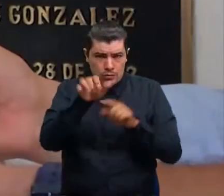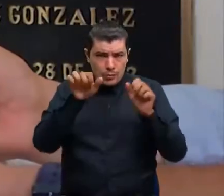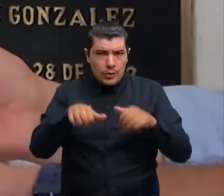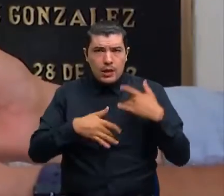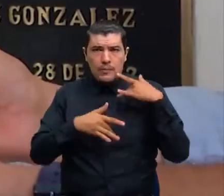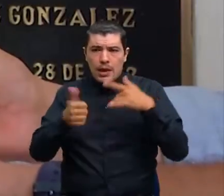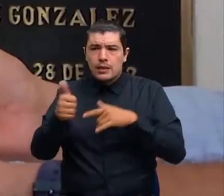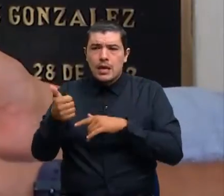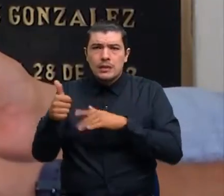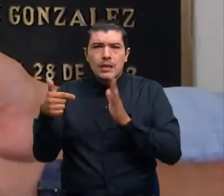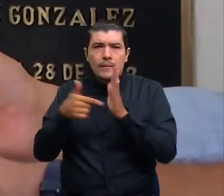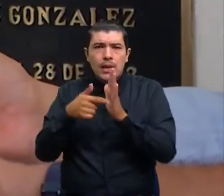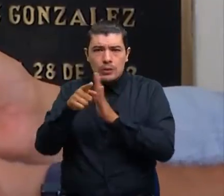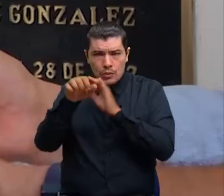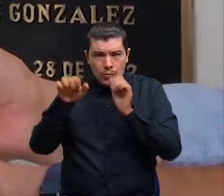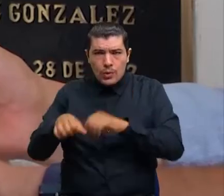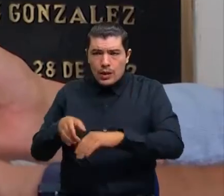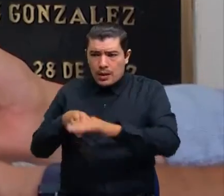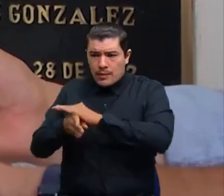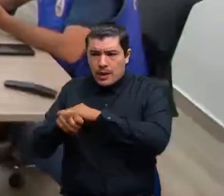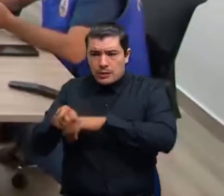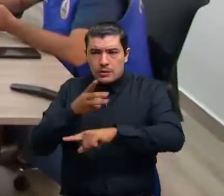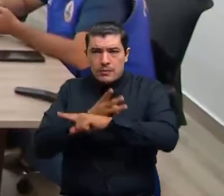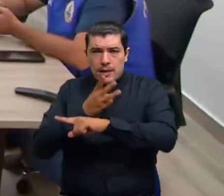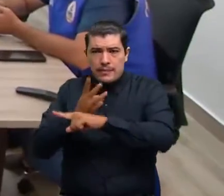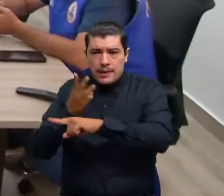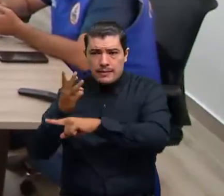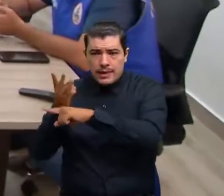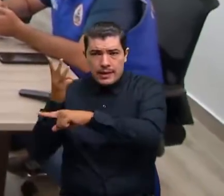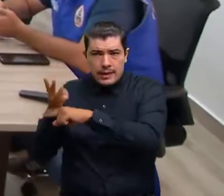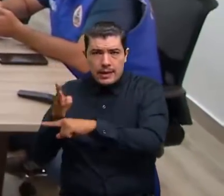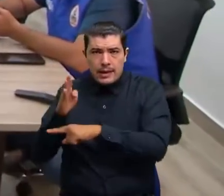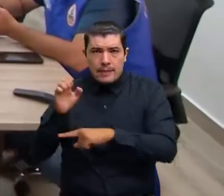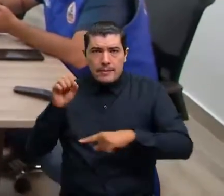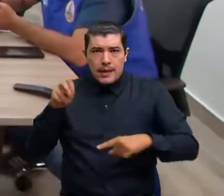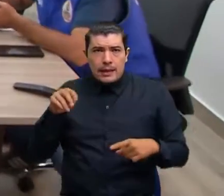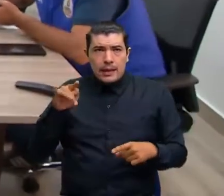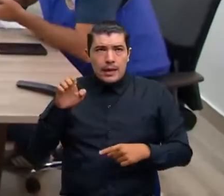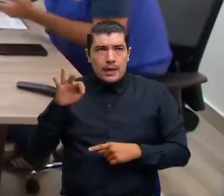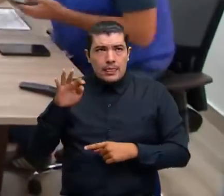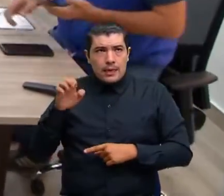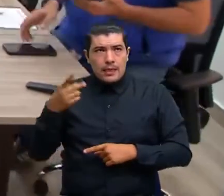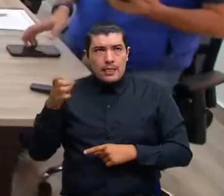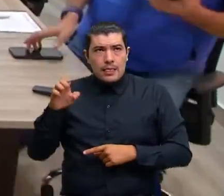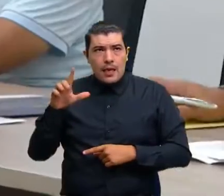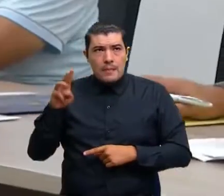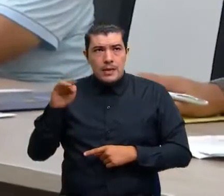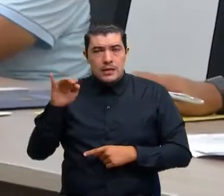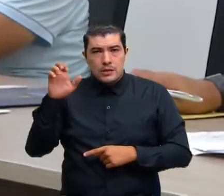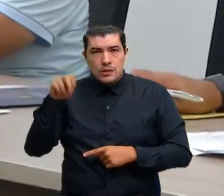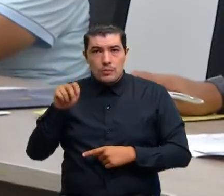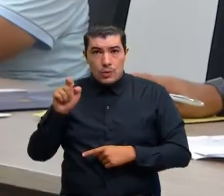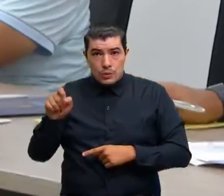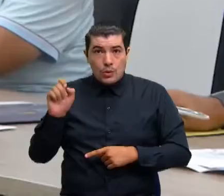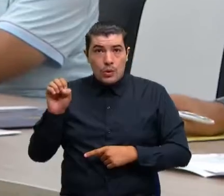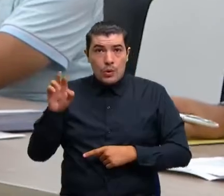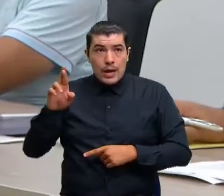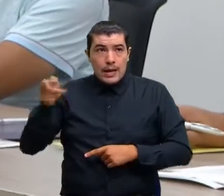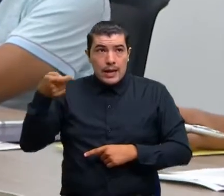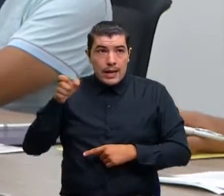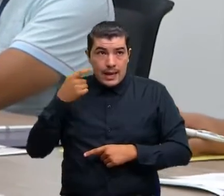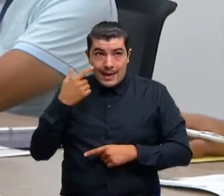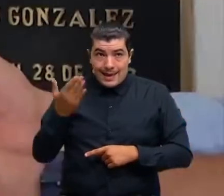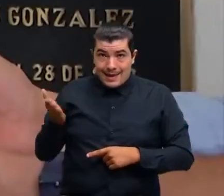adelante pueden ingresar a la página www punto banquete del millón punto hereje ahí encontrarán las cuentas